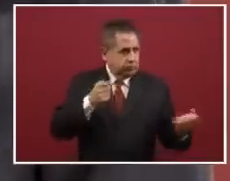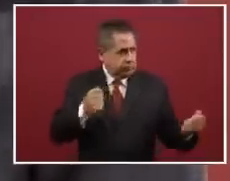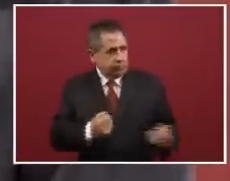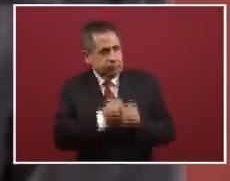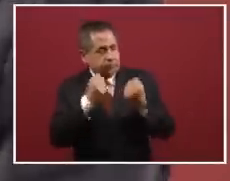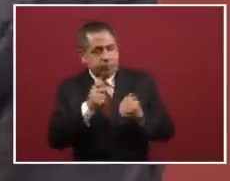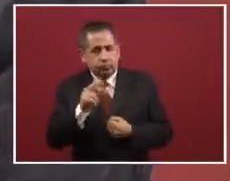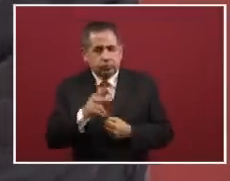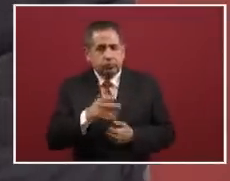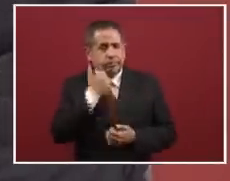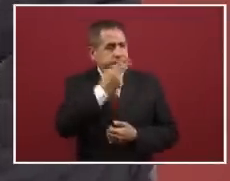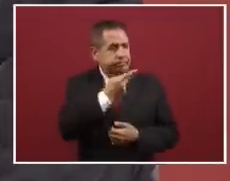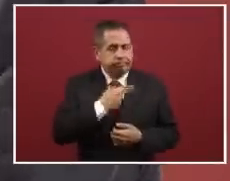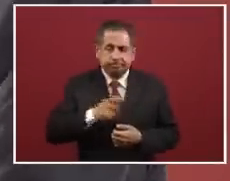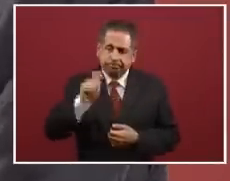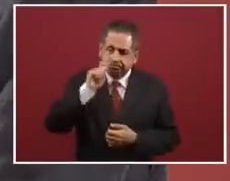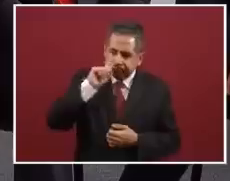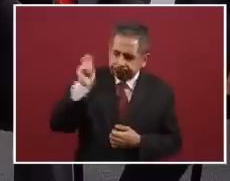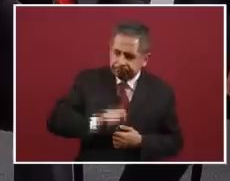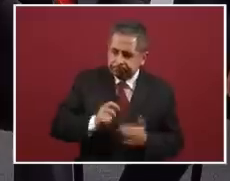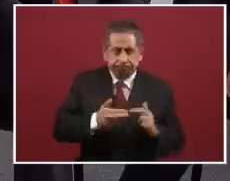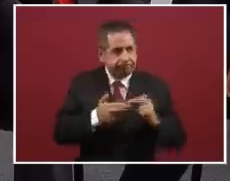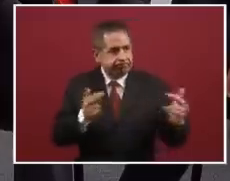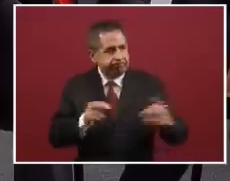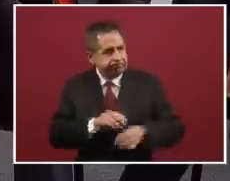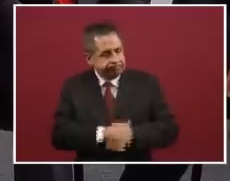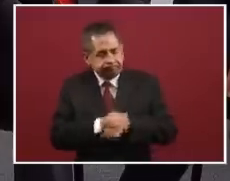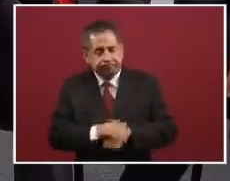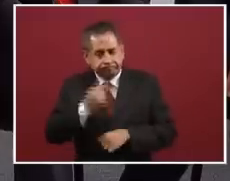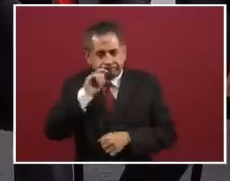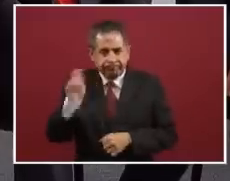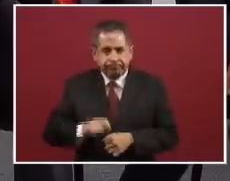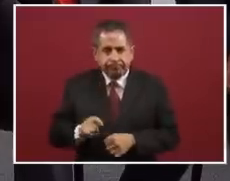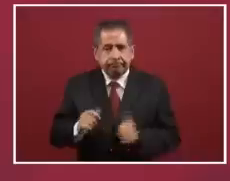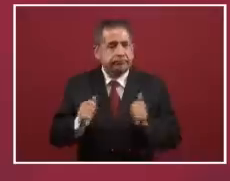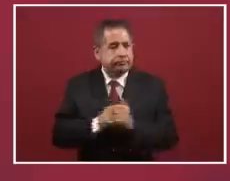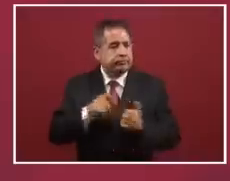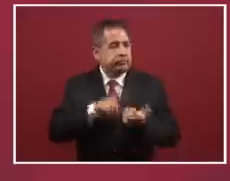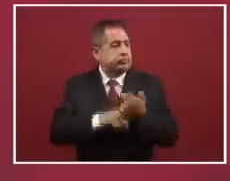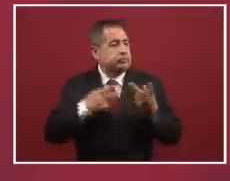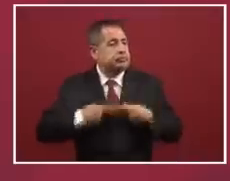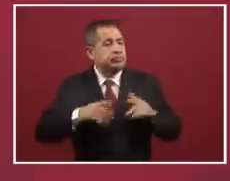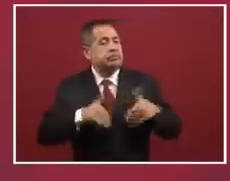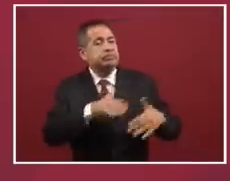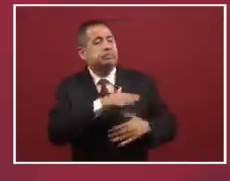una relación de amistad con el gobierno de Estados Unidos y sobre todo con el pueblo de